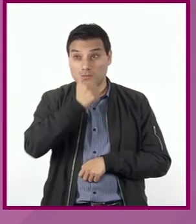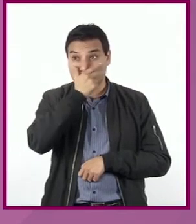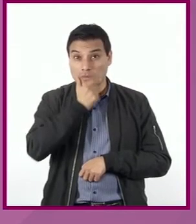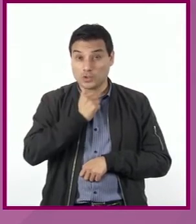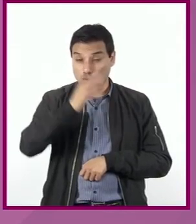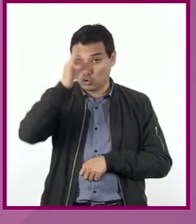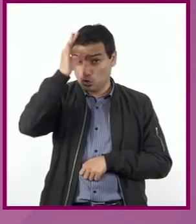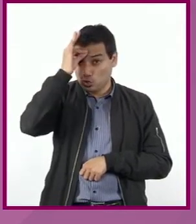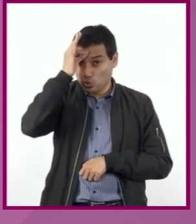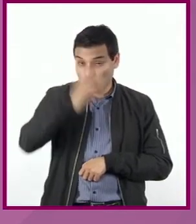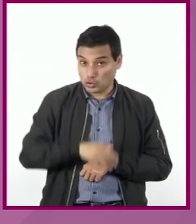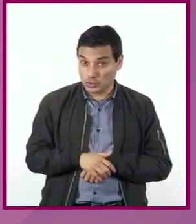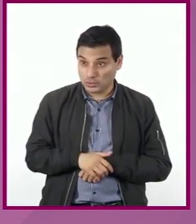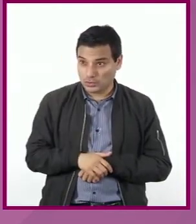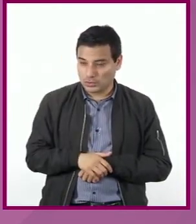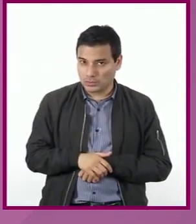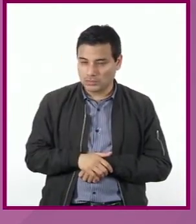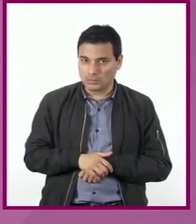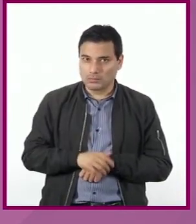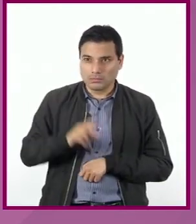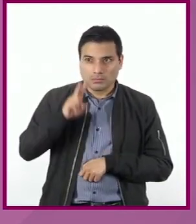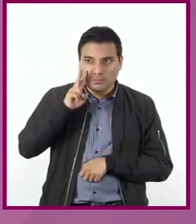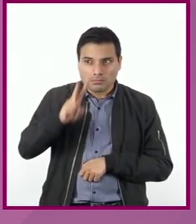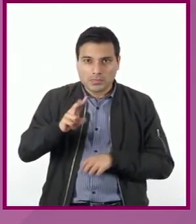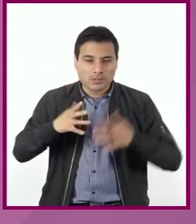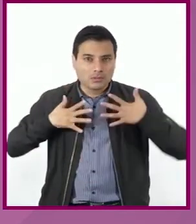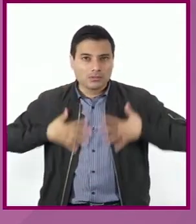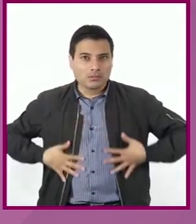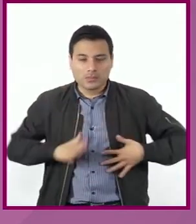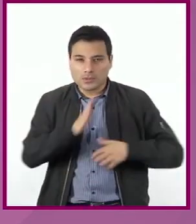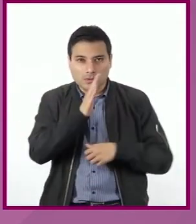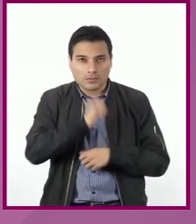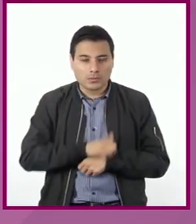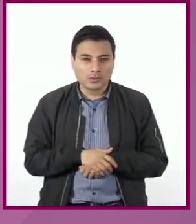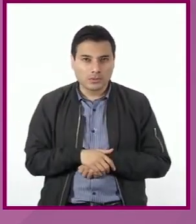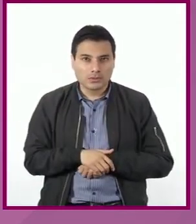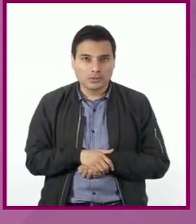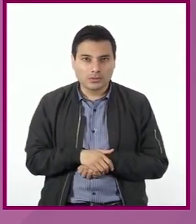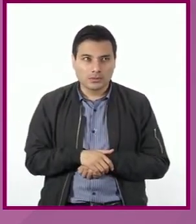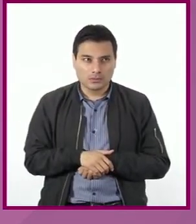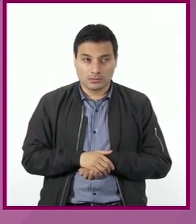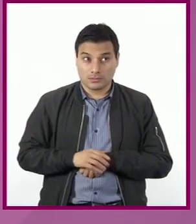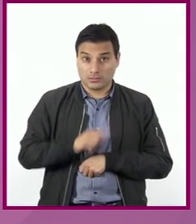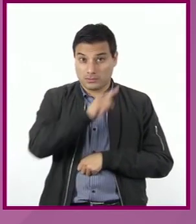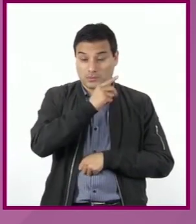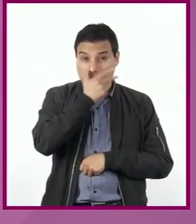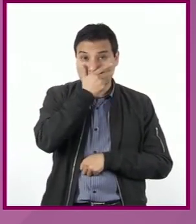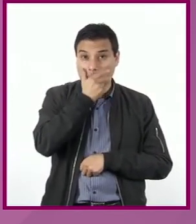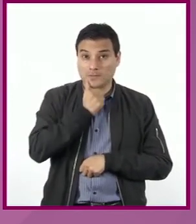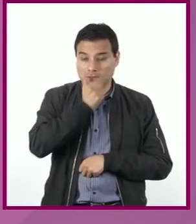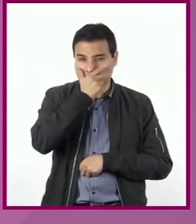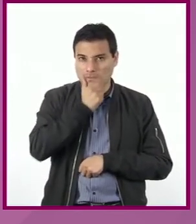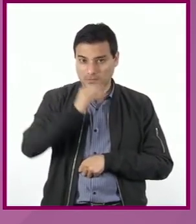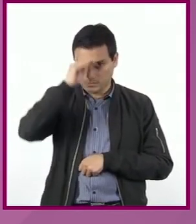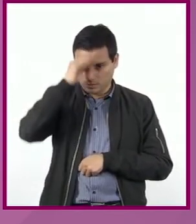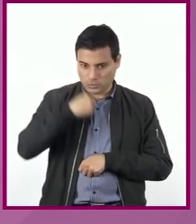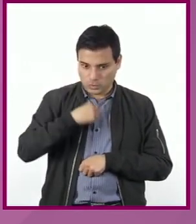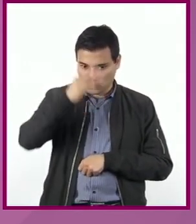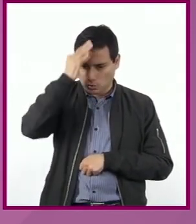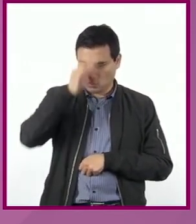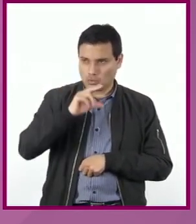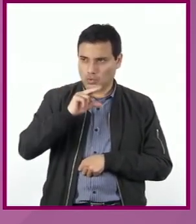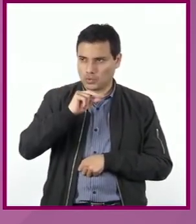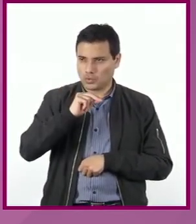inepto para su cargo no podría ver lo que estaban tejiendo. No es que temiera por sí mismo, sobre este punto